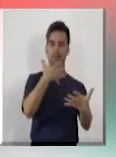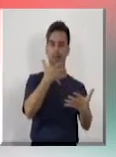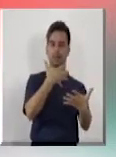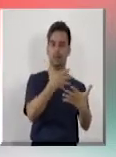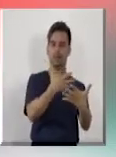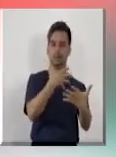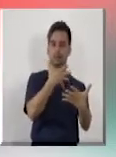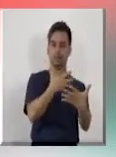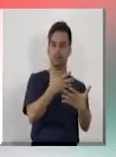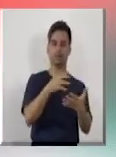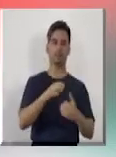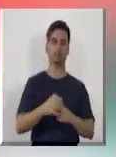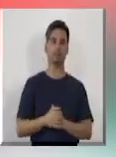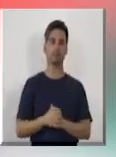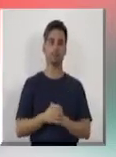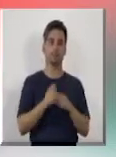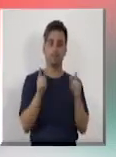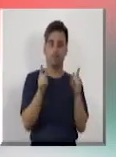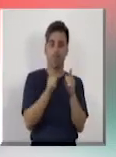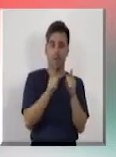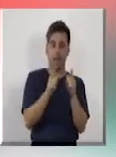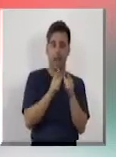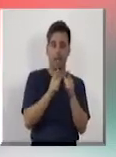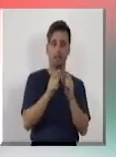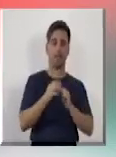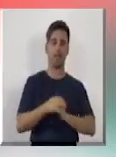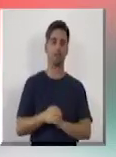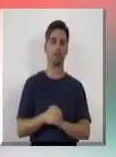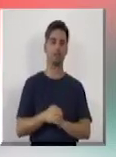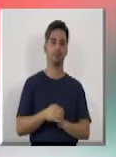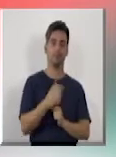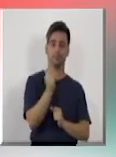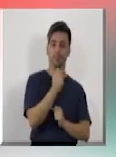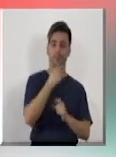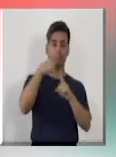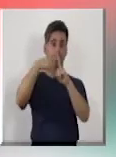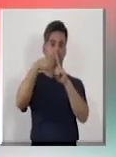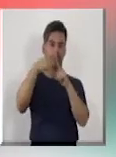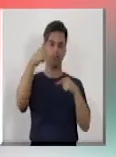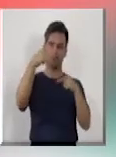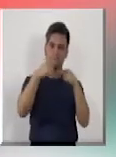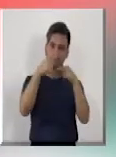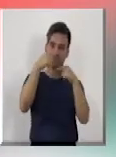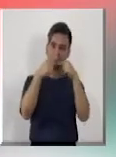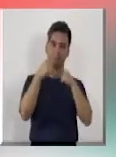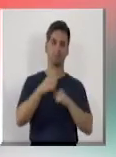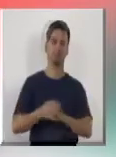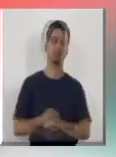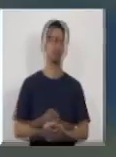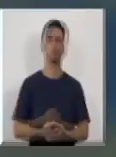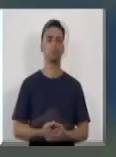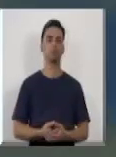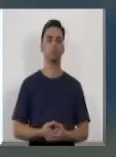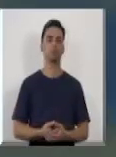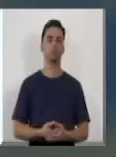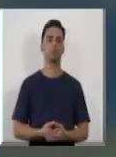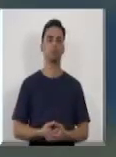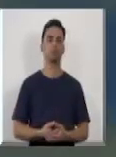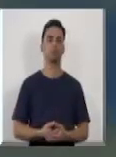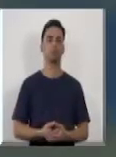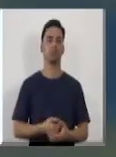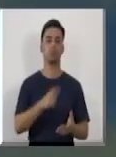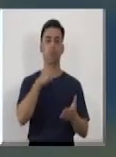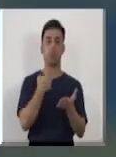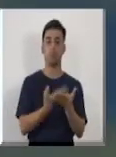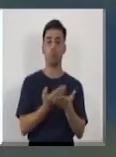estén en el punto donde lo hicimos referencias para hacer ese experimento.